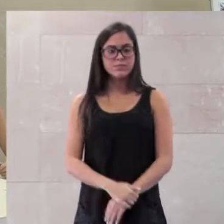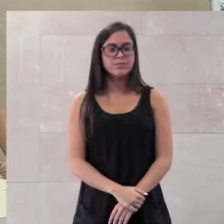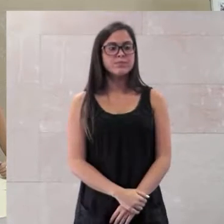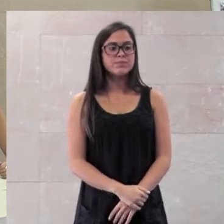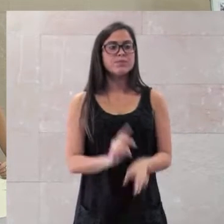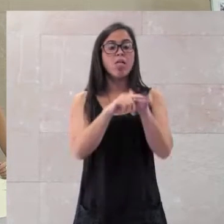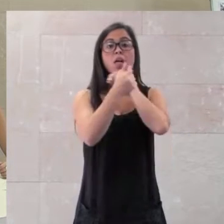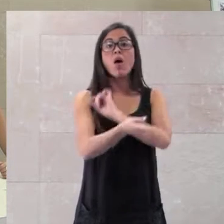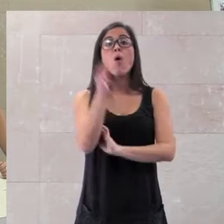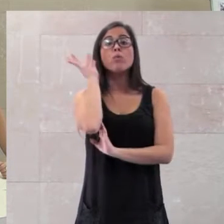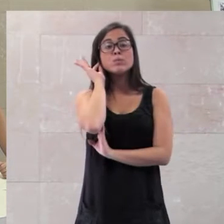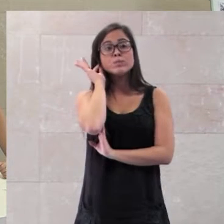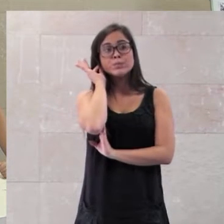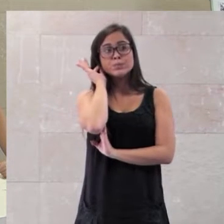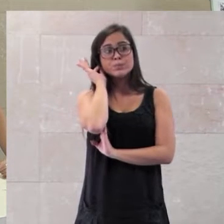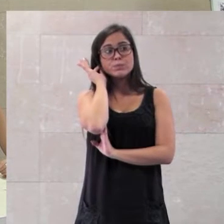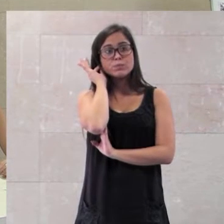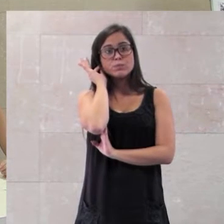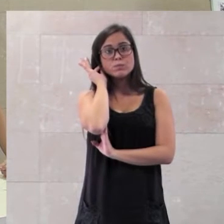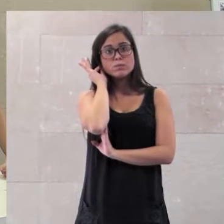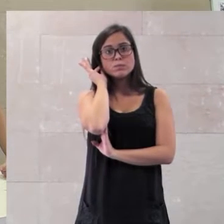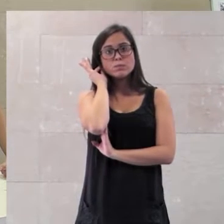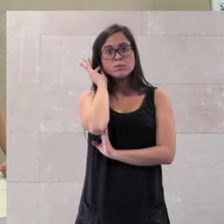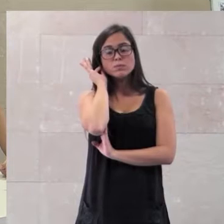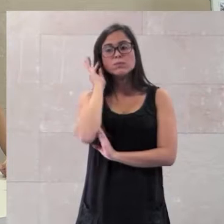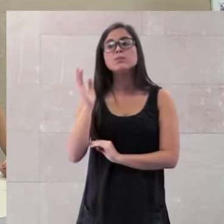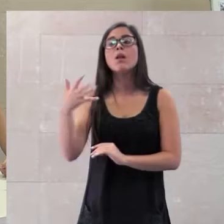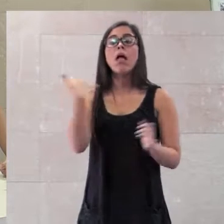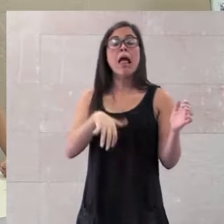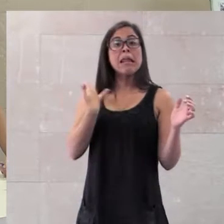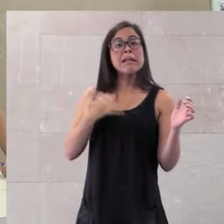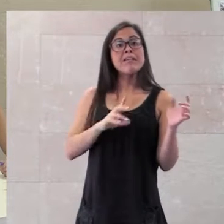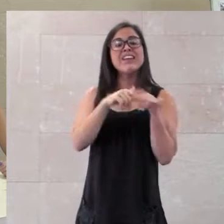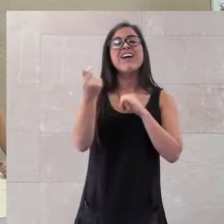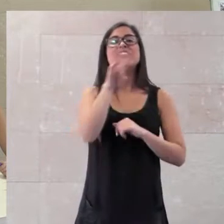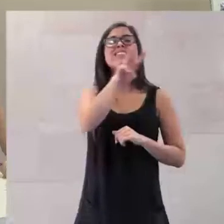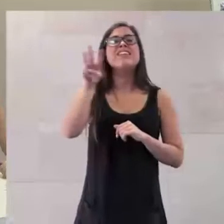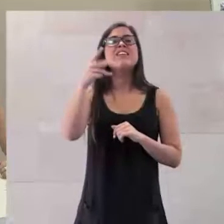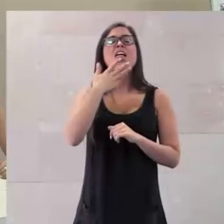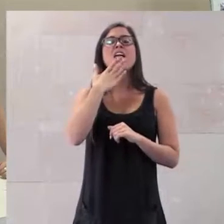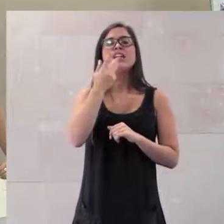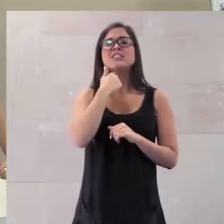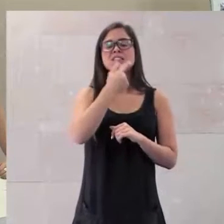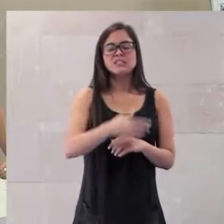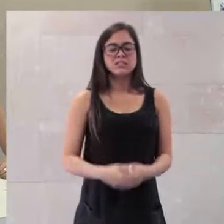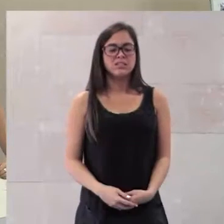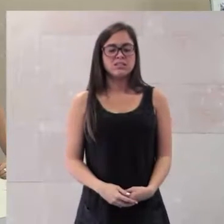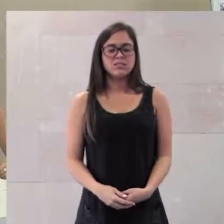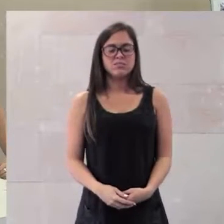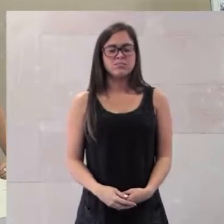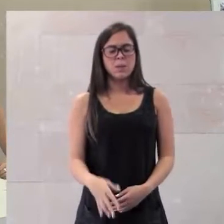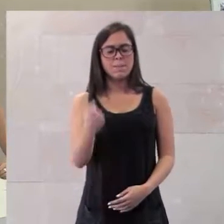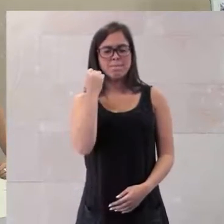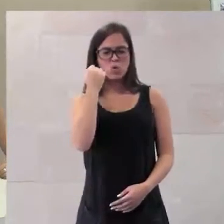Una mujer de origen argentino, de 34 años, dijo así: pero no un